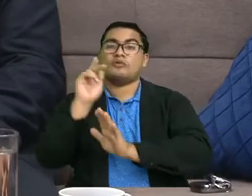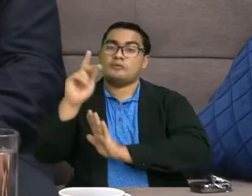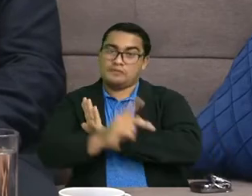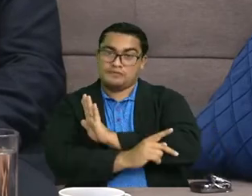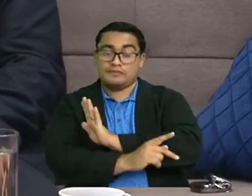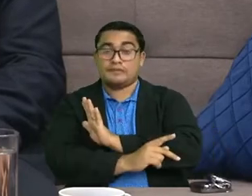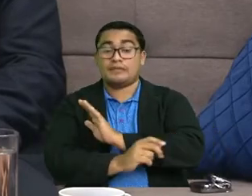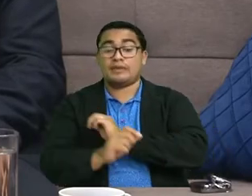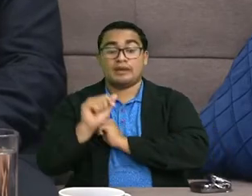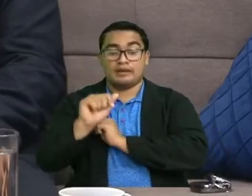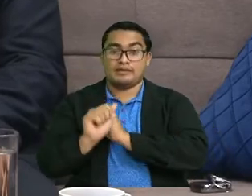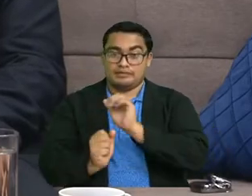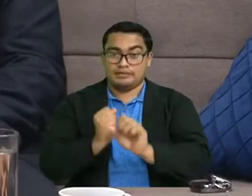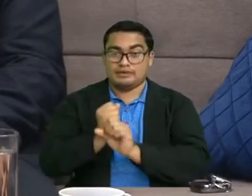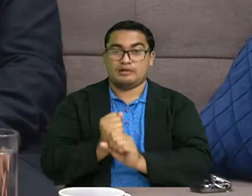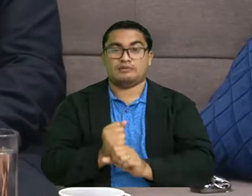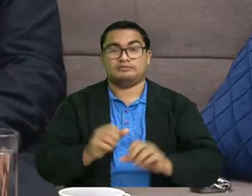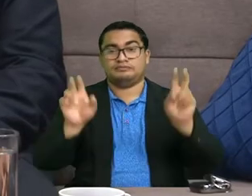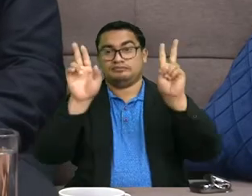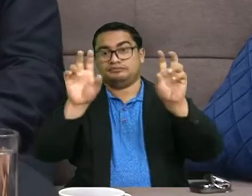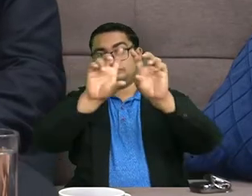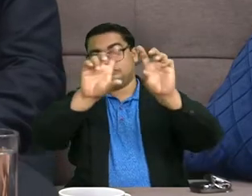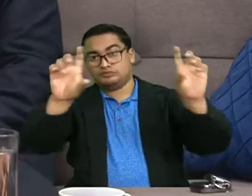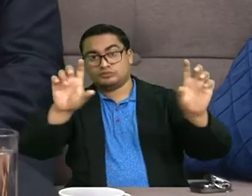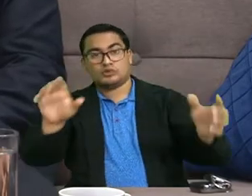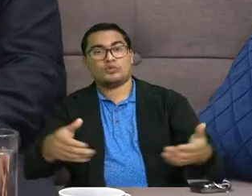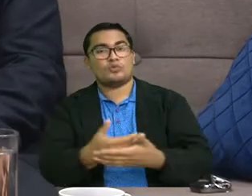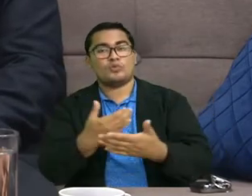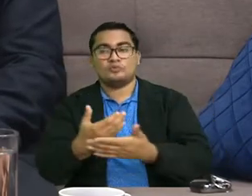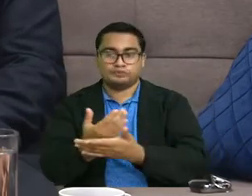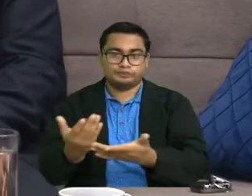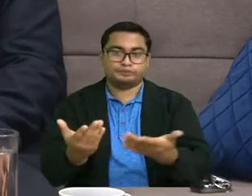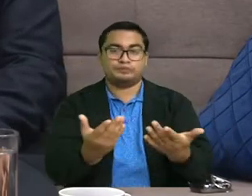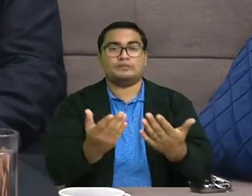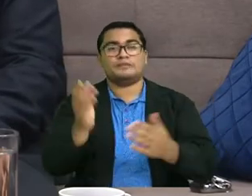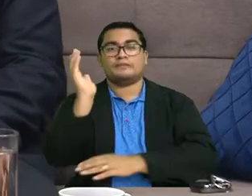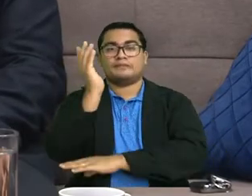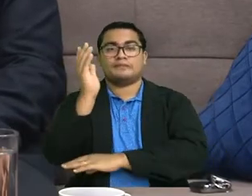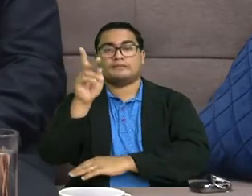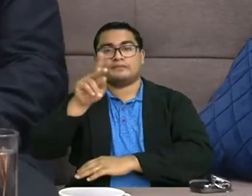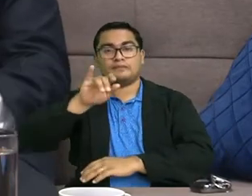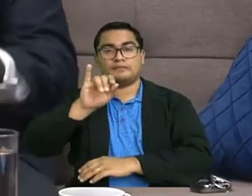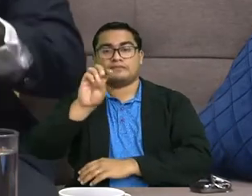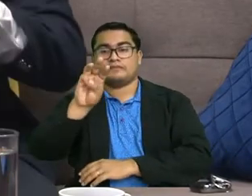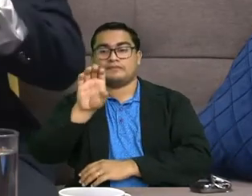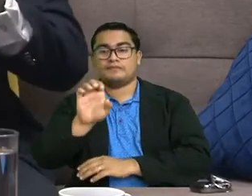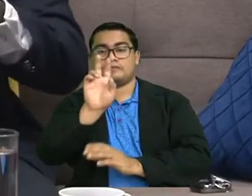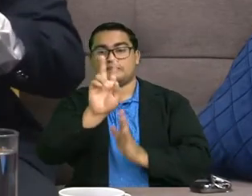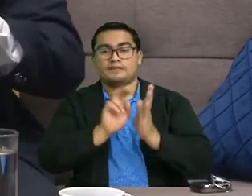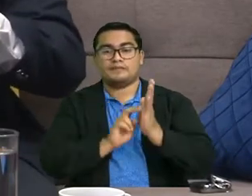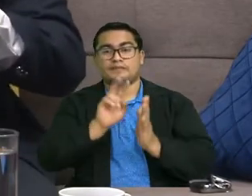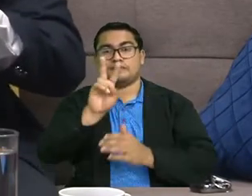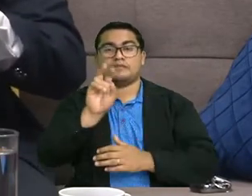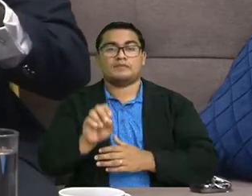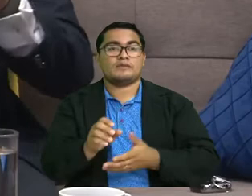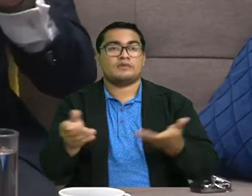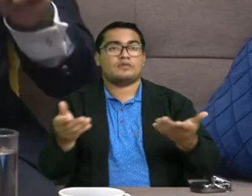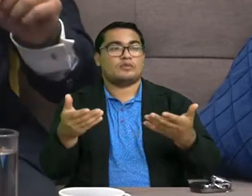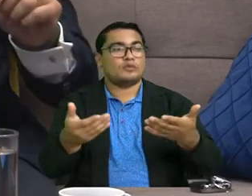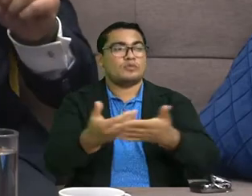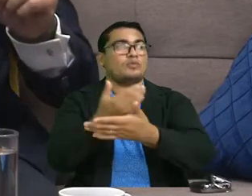nuevas oportunidades, la Expo Pyme 2020 busca precisamente poder crear esos espacios